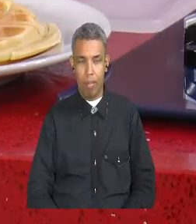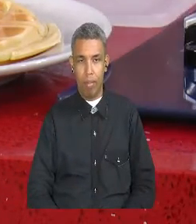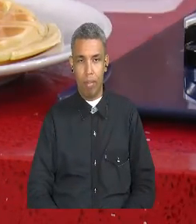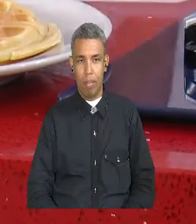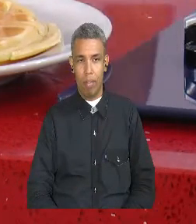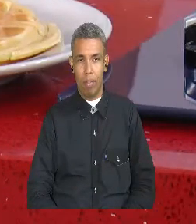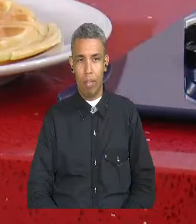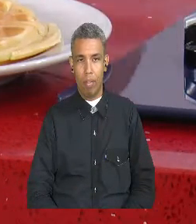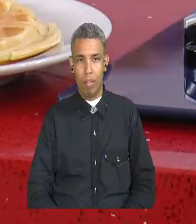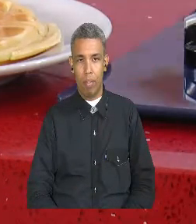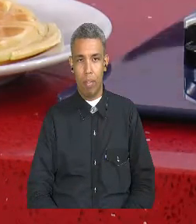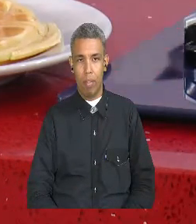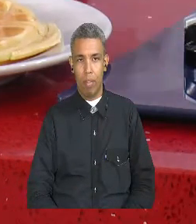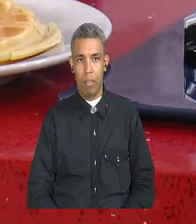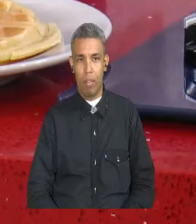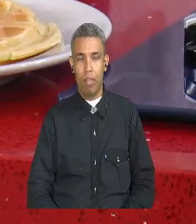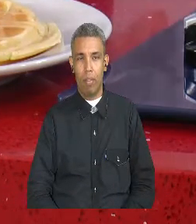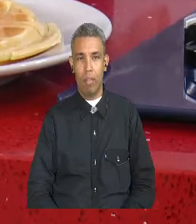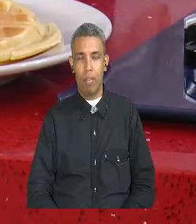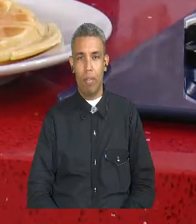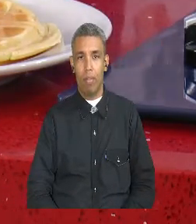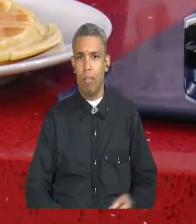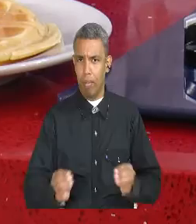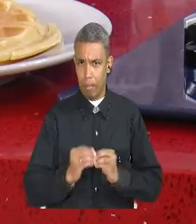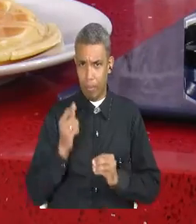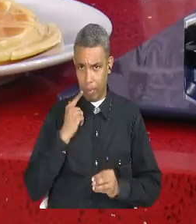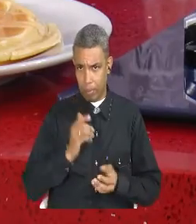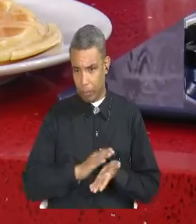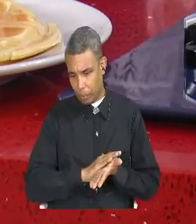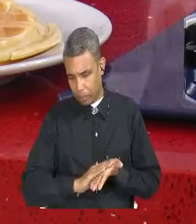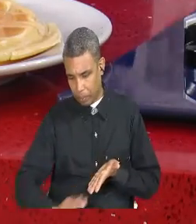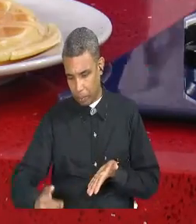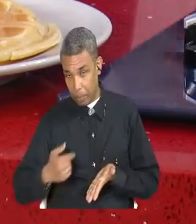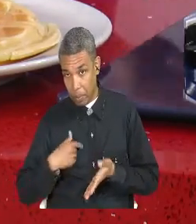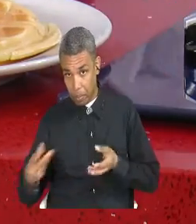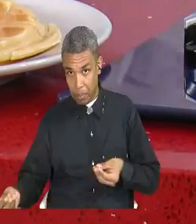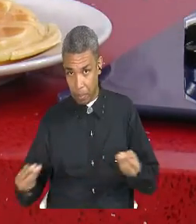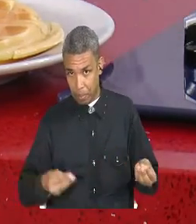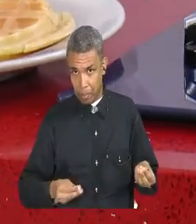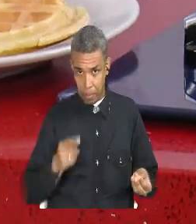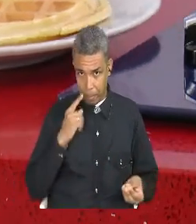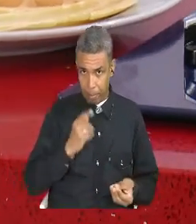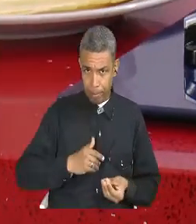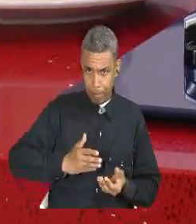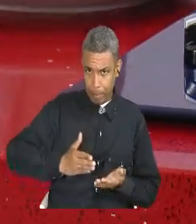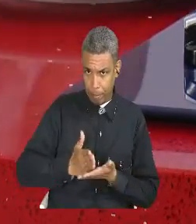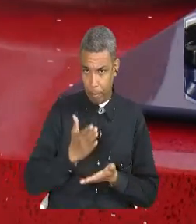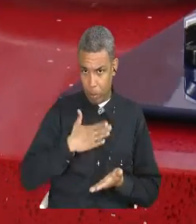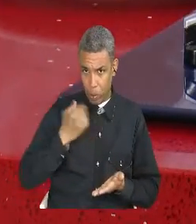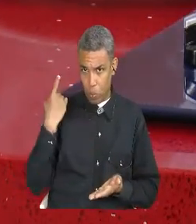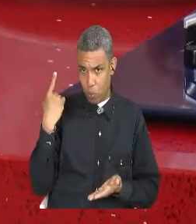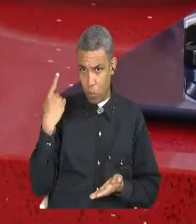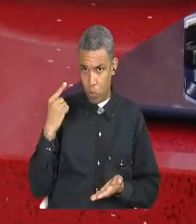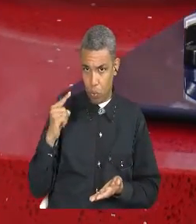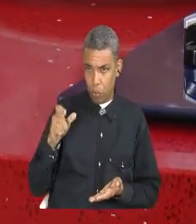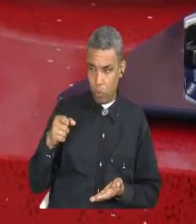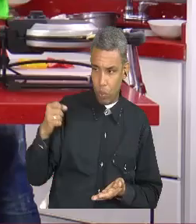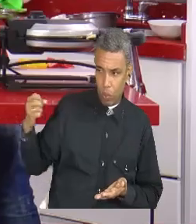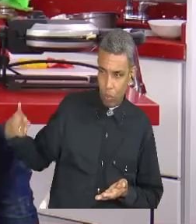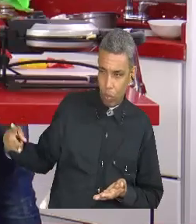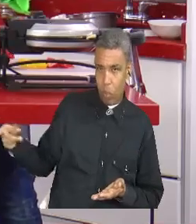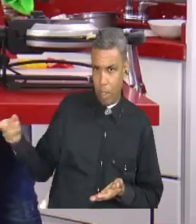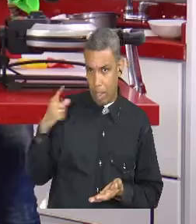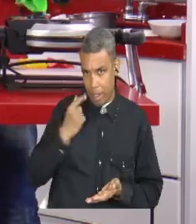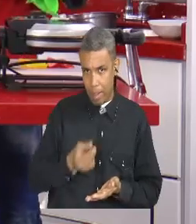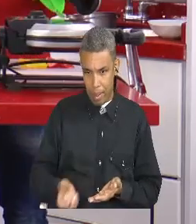paso okay. Acá. Eso, ok. Me prestan las tortillas. Cuidado con el cuchillo. Vale, tranquila. Ok, entonces.